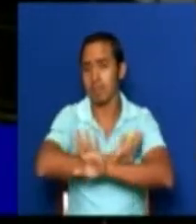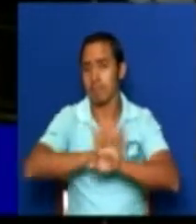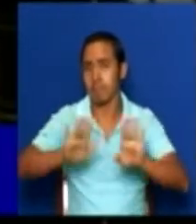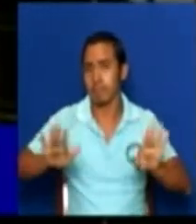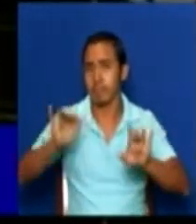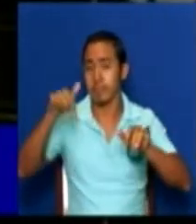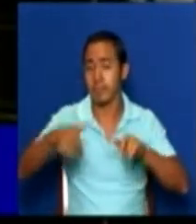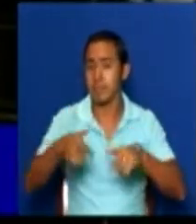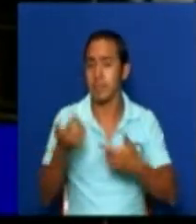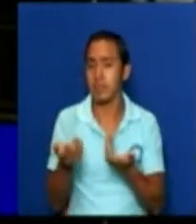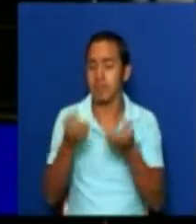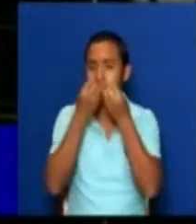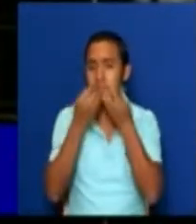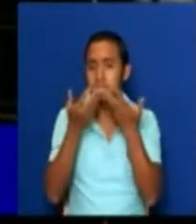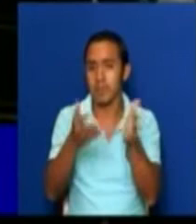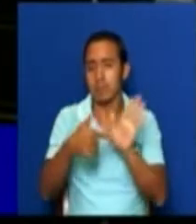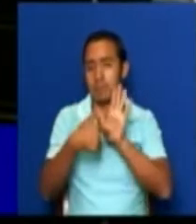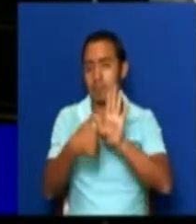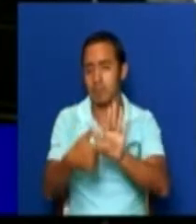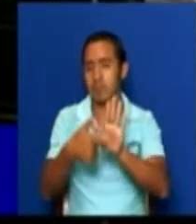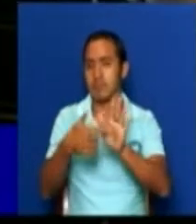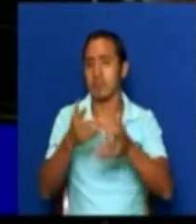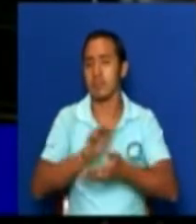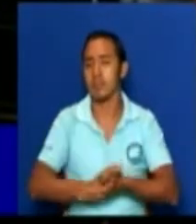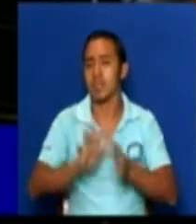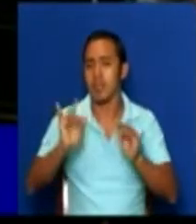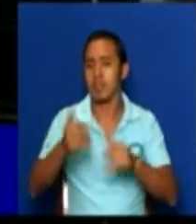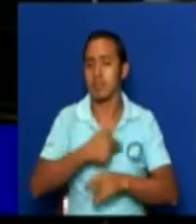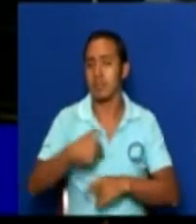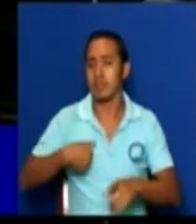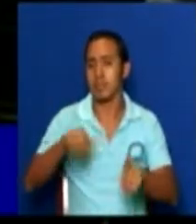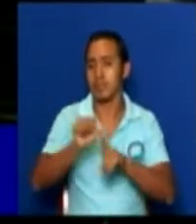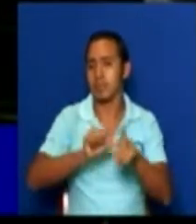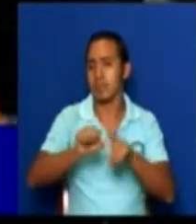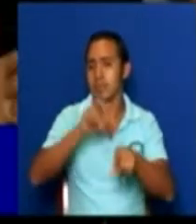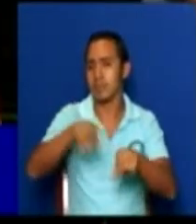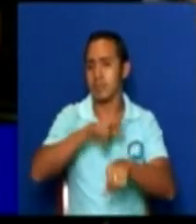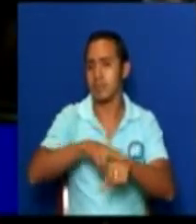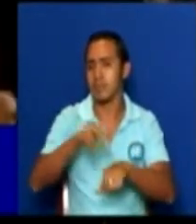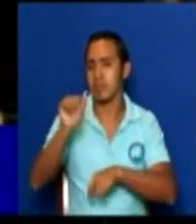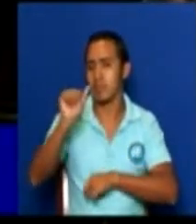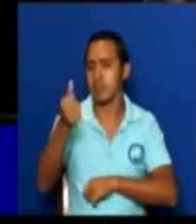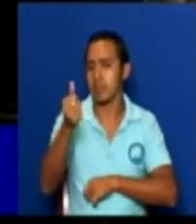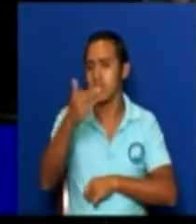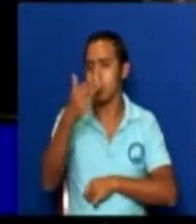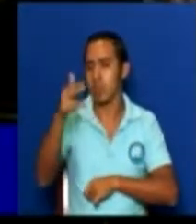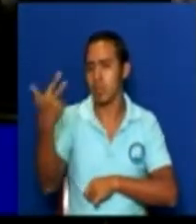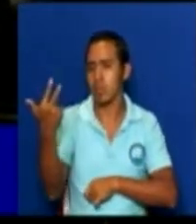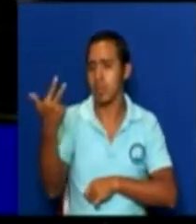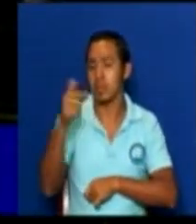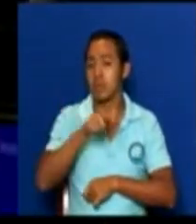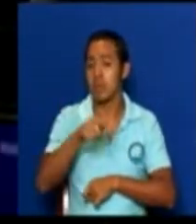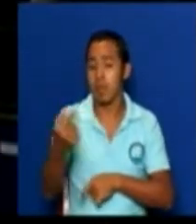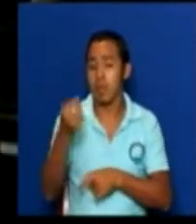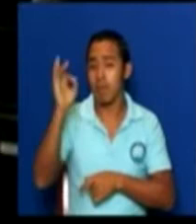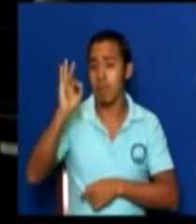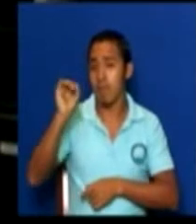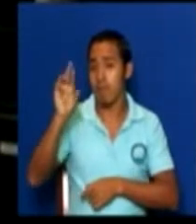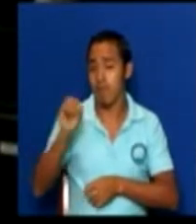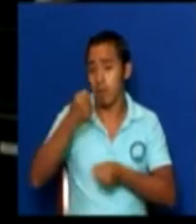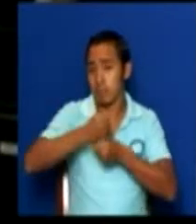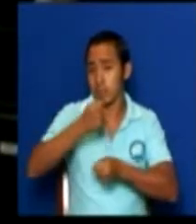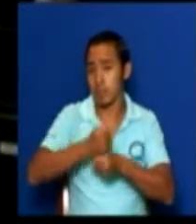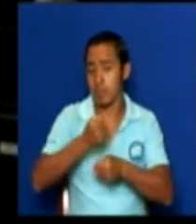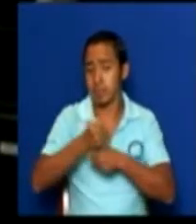concluida esta transmisión de vivo y directo que ha realizado el Canal 98, el canal parlamentario, sobre el foro laboral